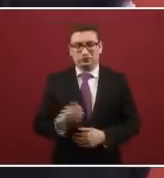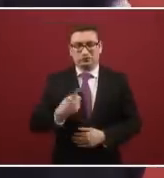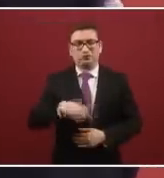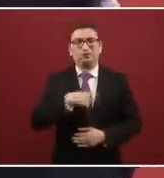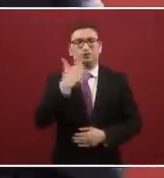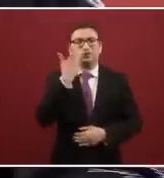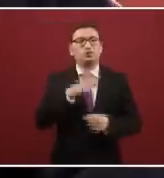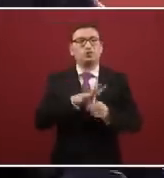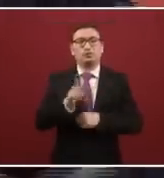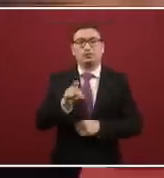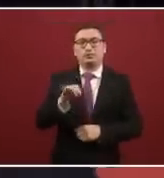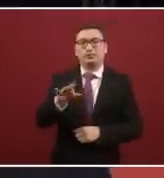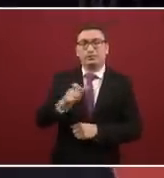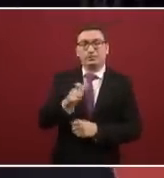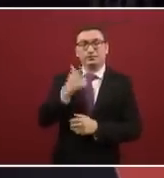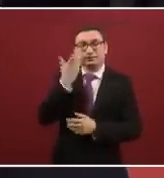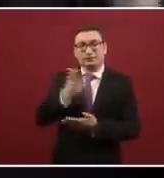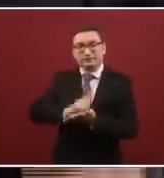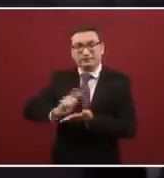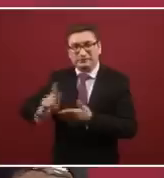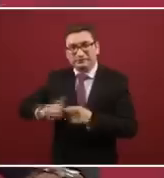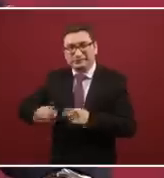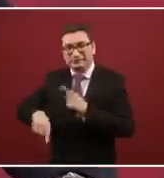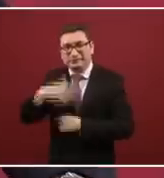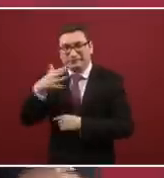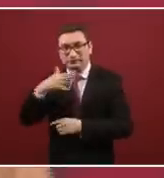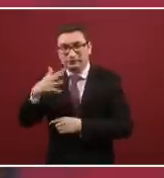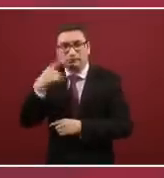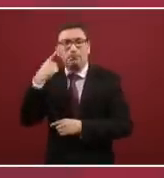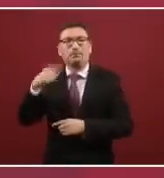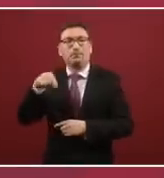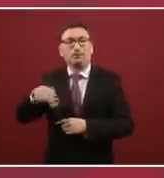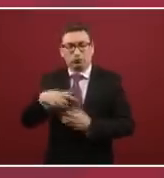caso de Pemex? Limpiarlo y que haya producción. Y lo estamos logrando.